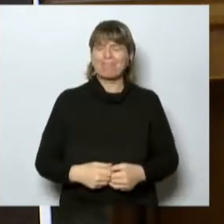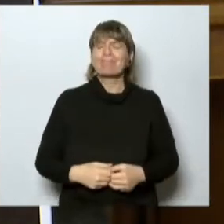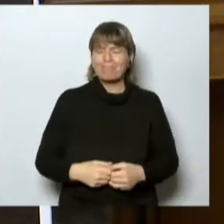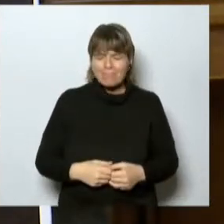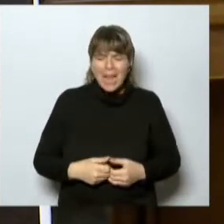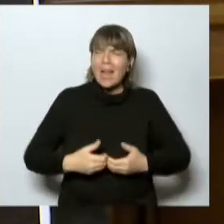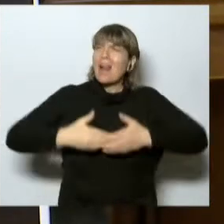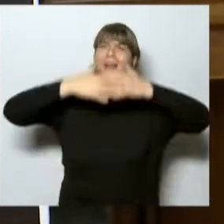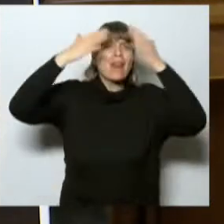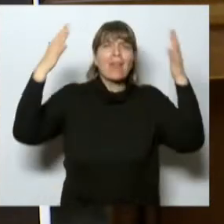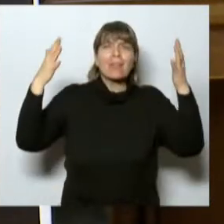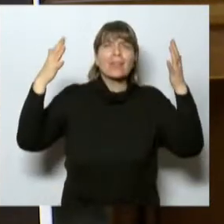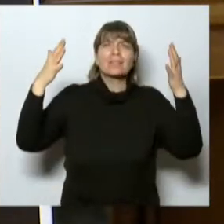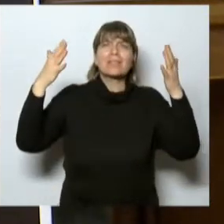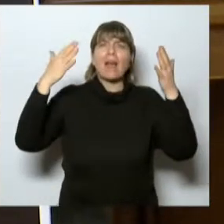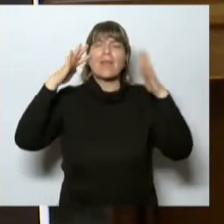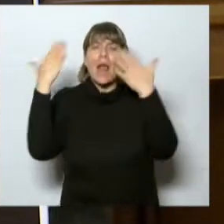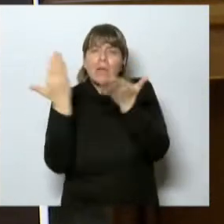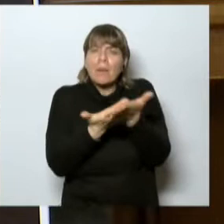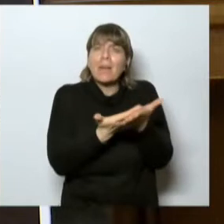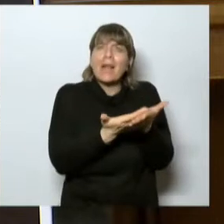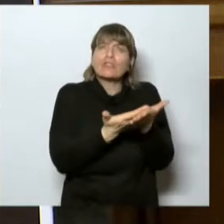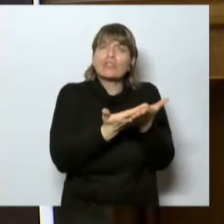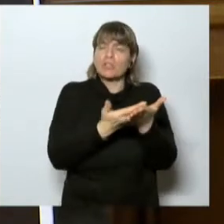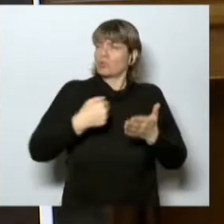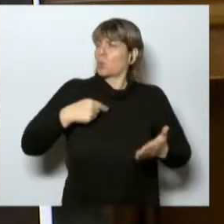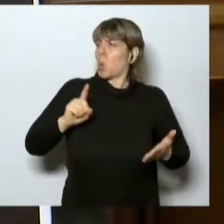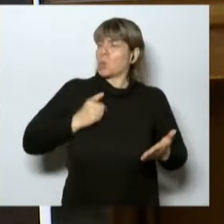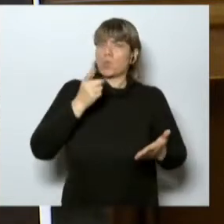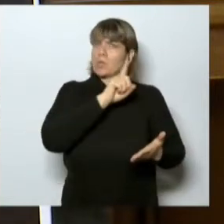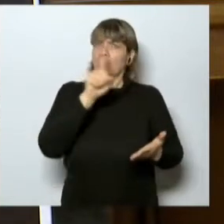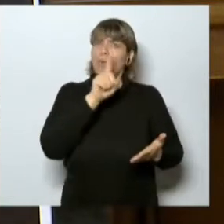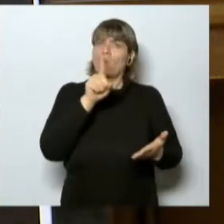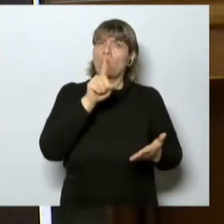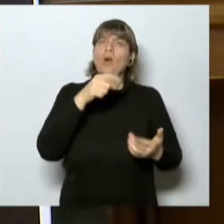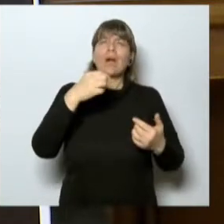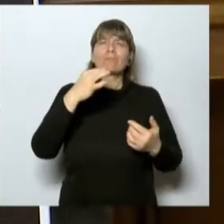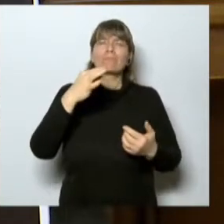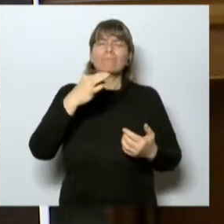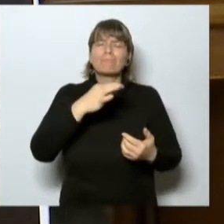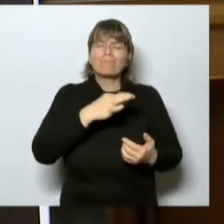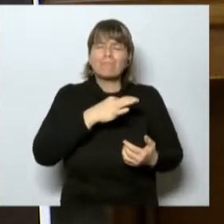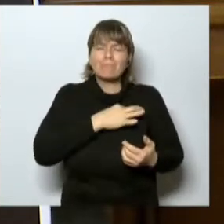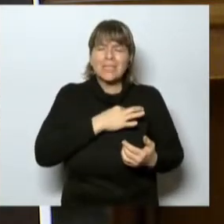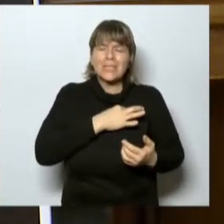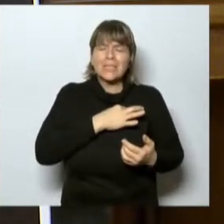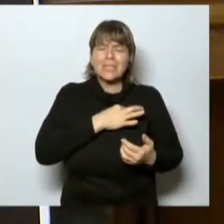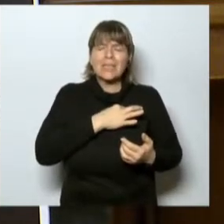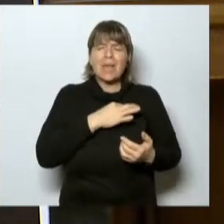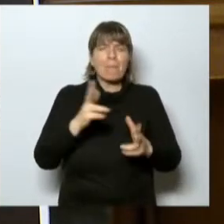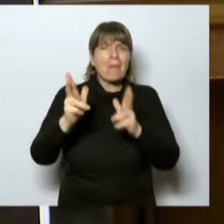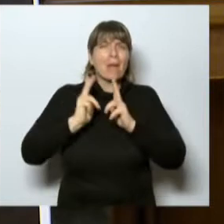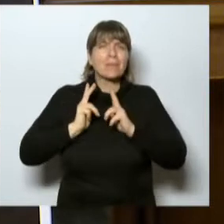que la grandeza de las revelaciones no me envanezca, tengo una espina clavada en mi carne,